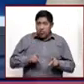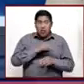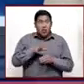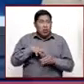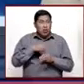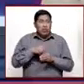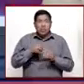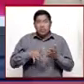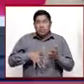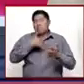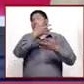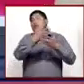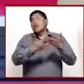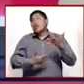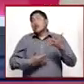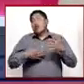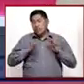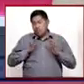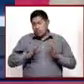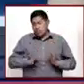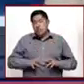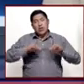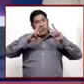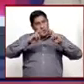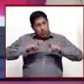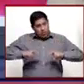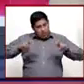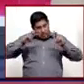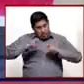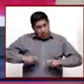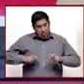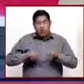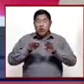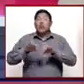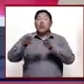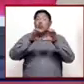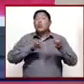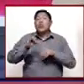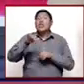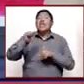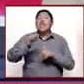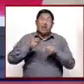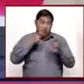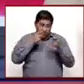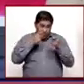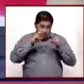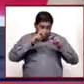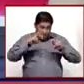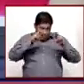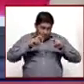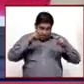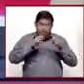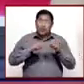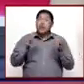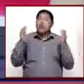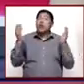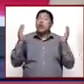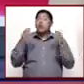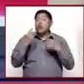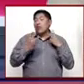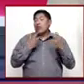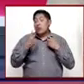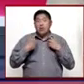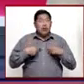incluyendo síntomas, bienestar general y datos analíticos. La IA permite una monitorización más frecuente y precisa, en comparación con las